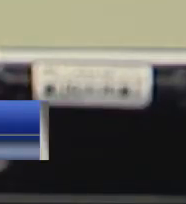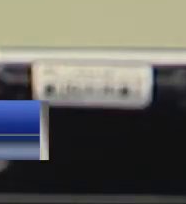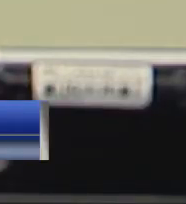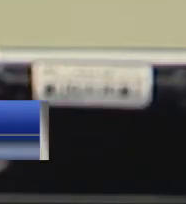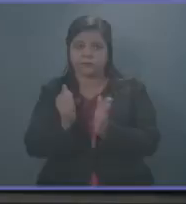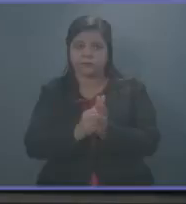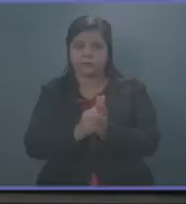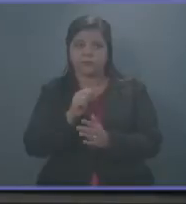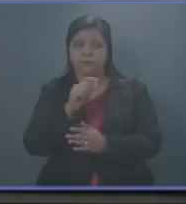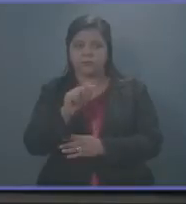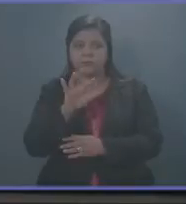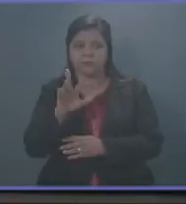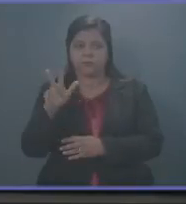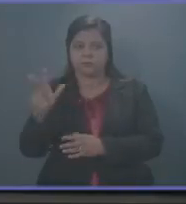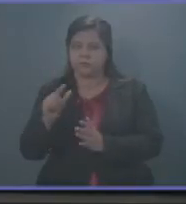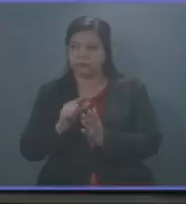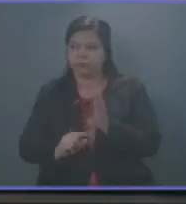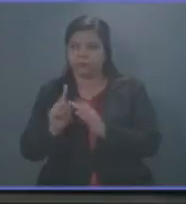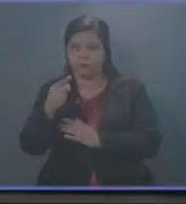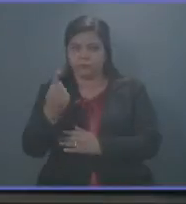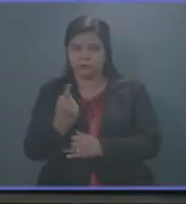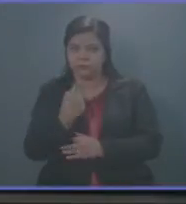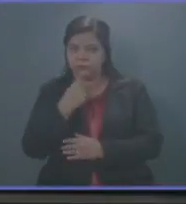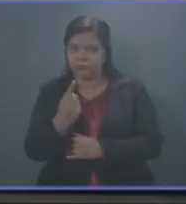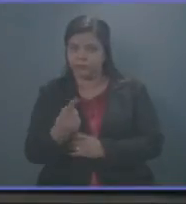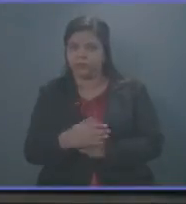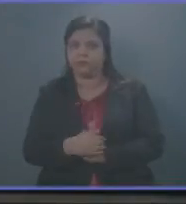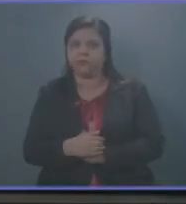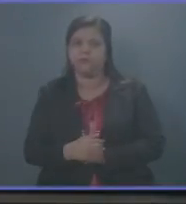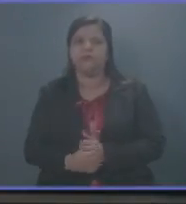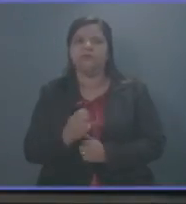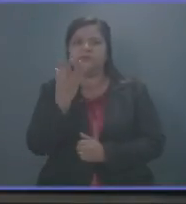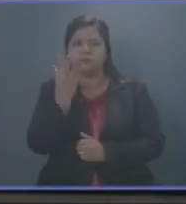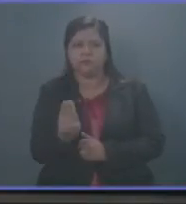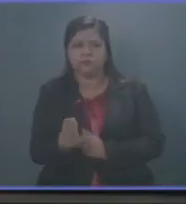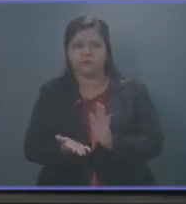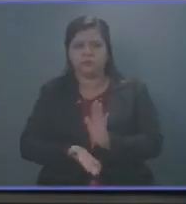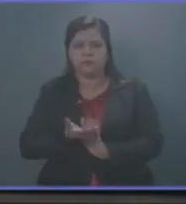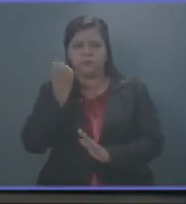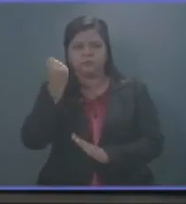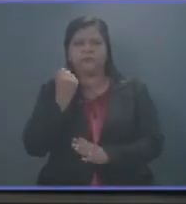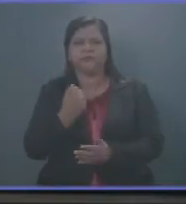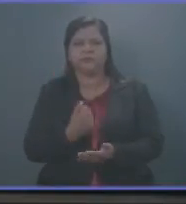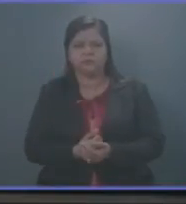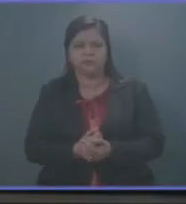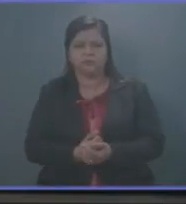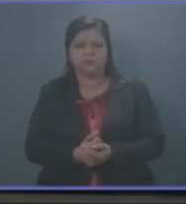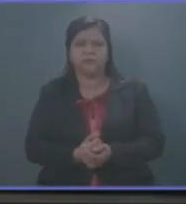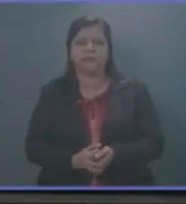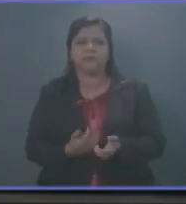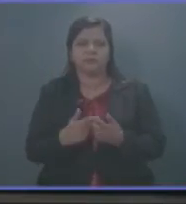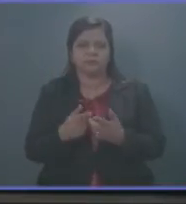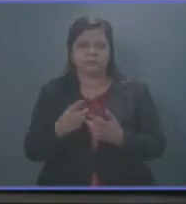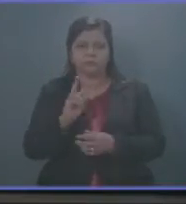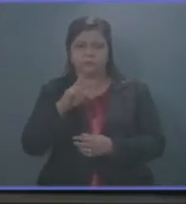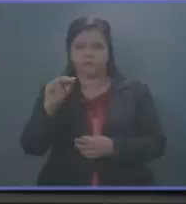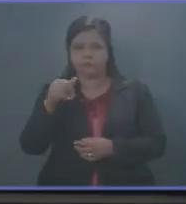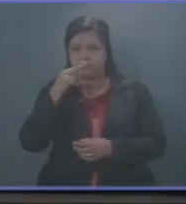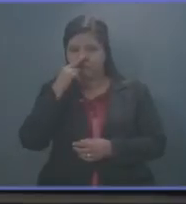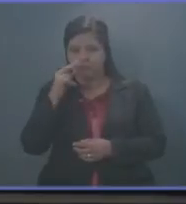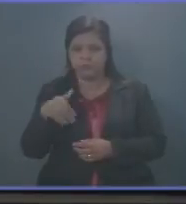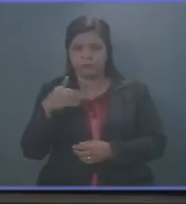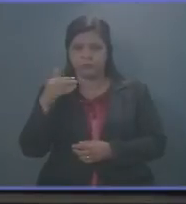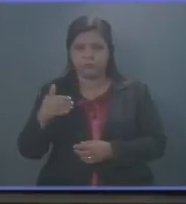artículo 133, por ordinal primero, exponemos que una de las fechas más significativas del calendario cívico nacional es el 22 de junio de cada